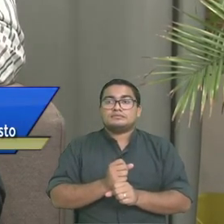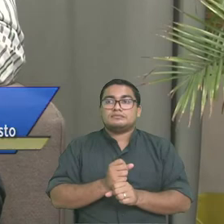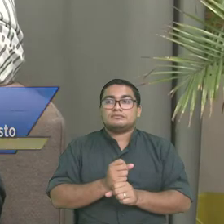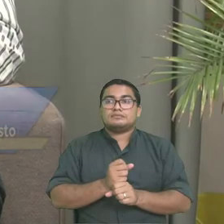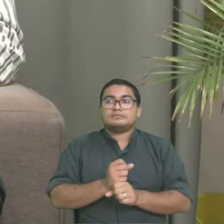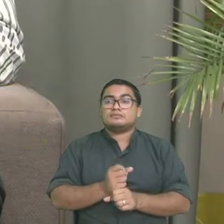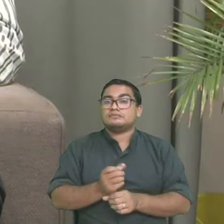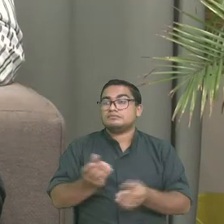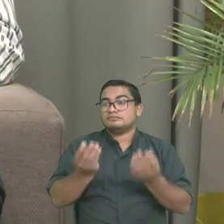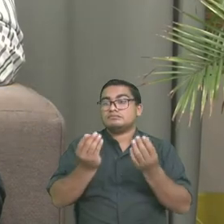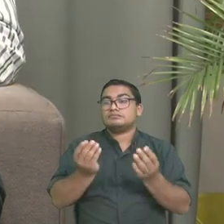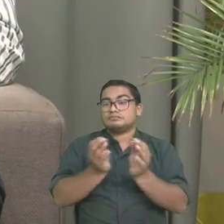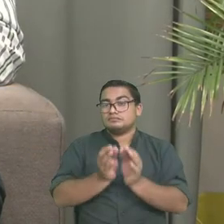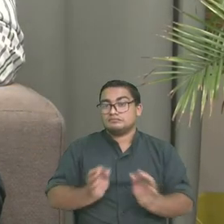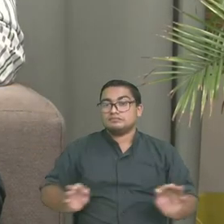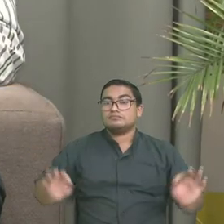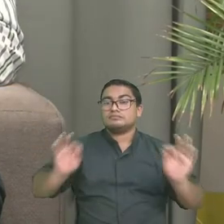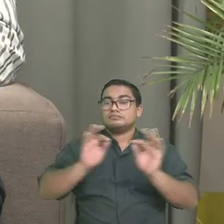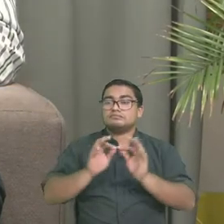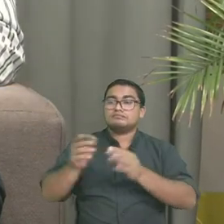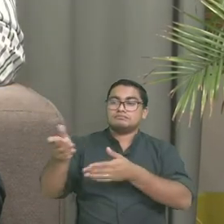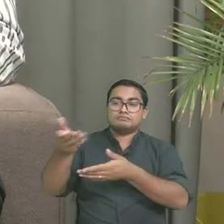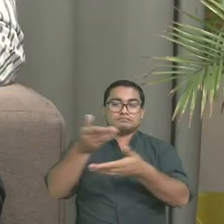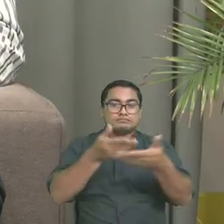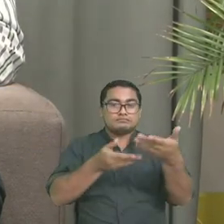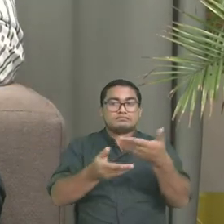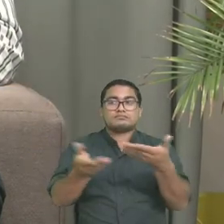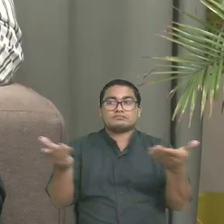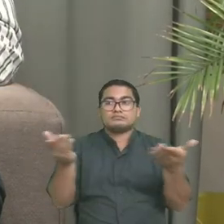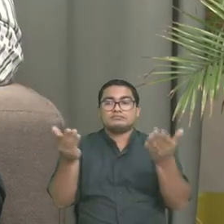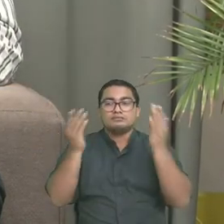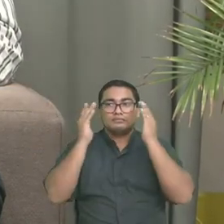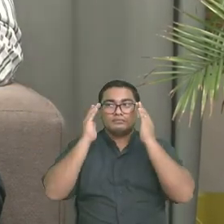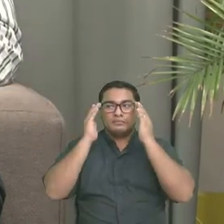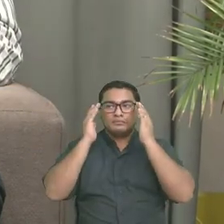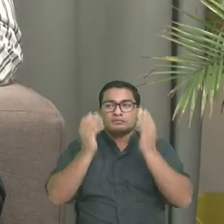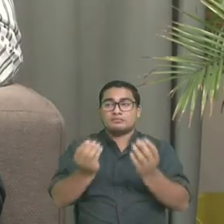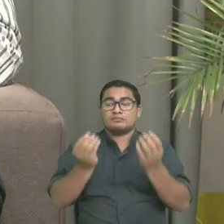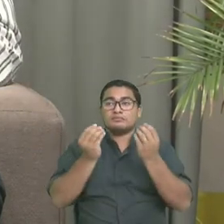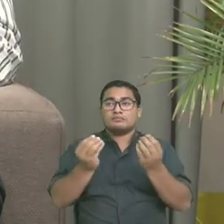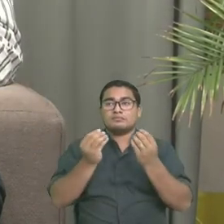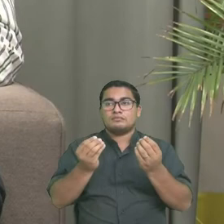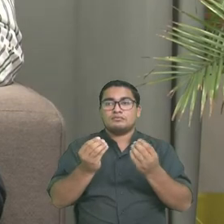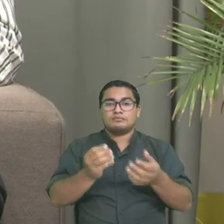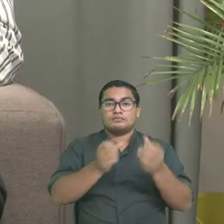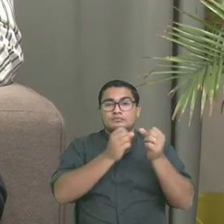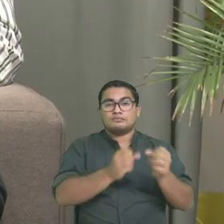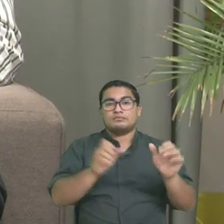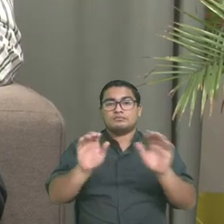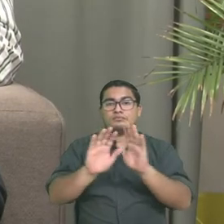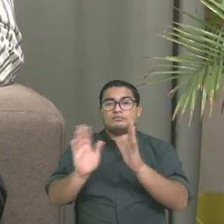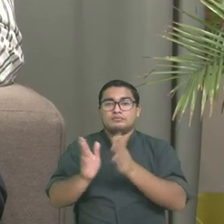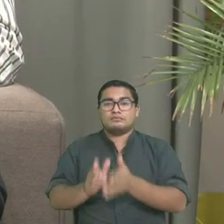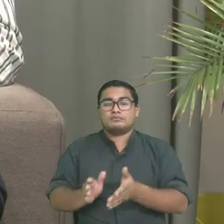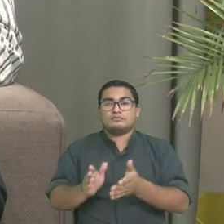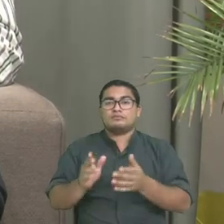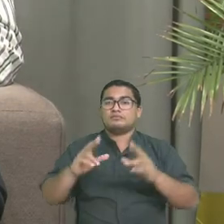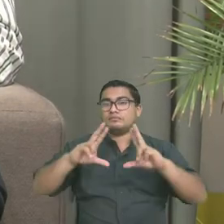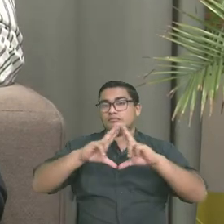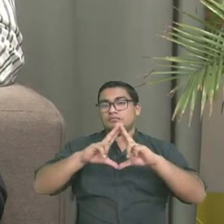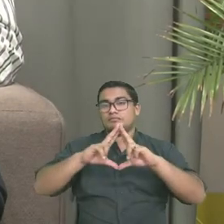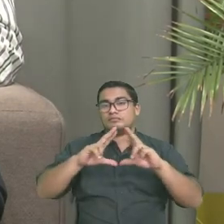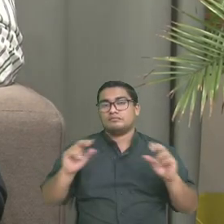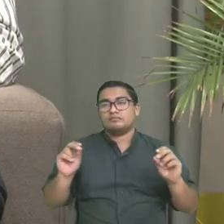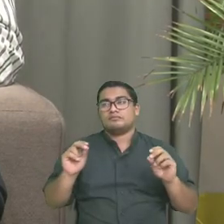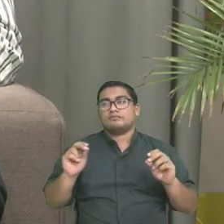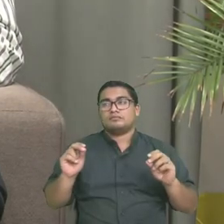fue importante este intercambio porque muchos compañeros y compañeras en el país